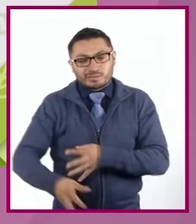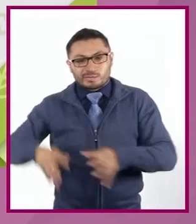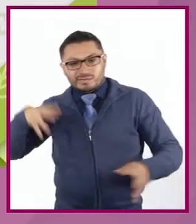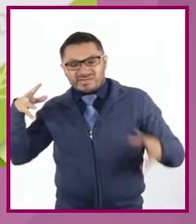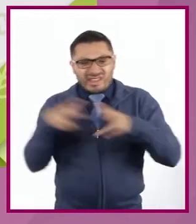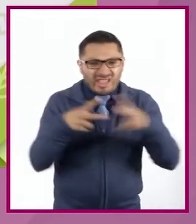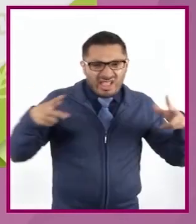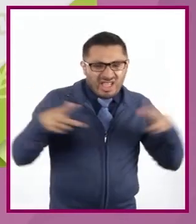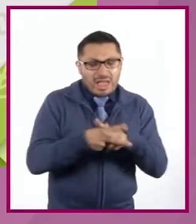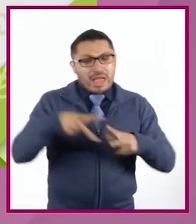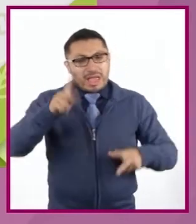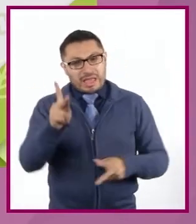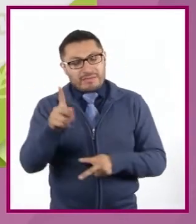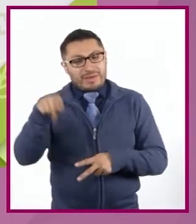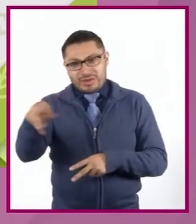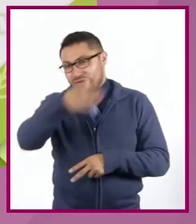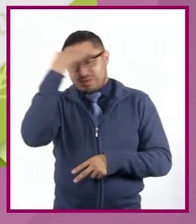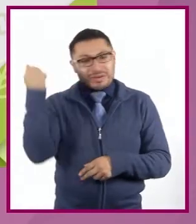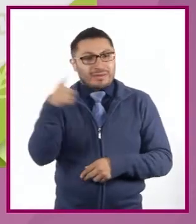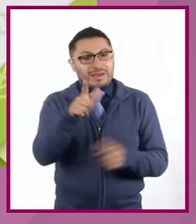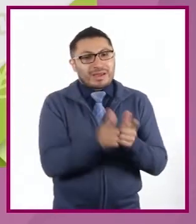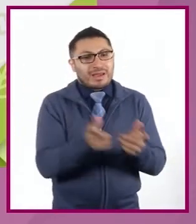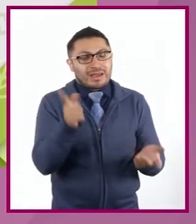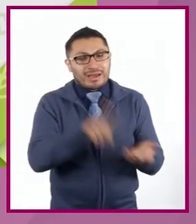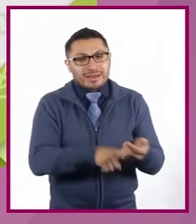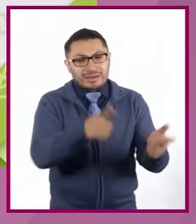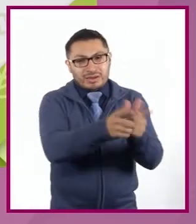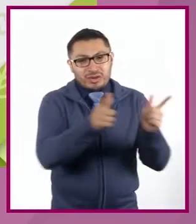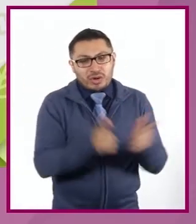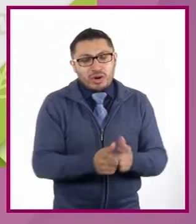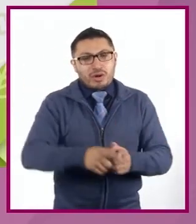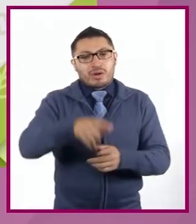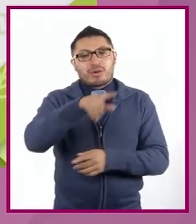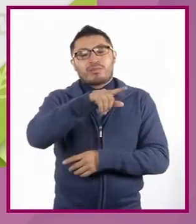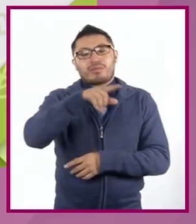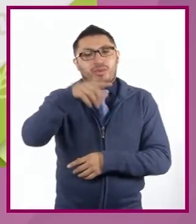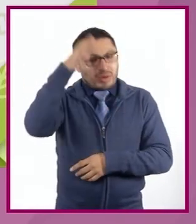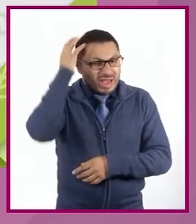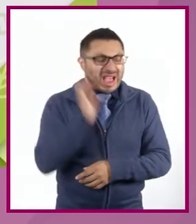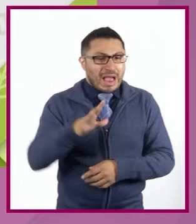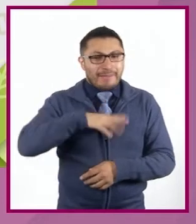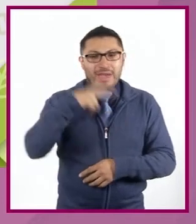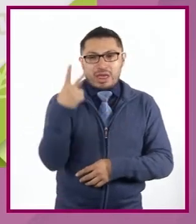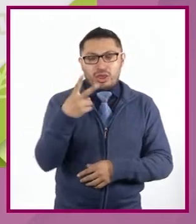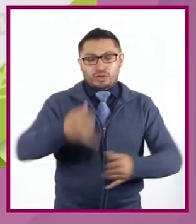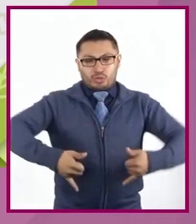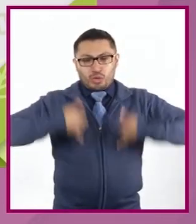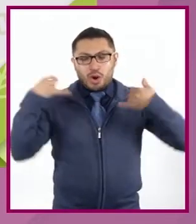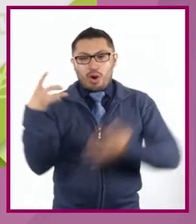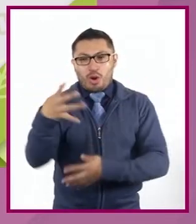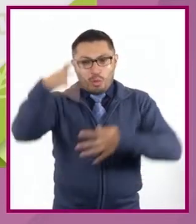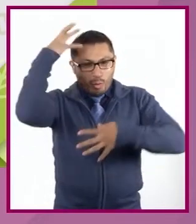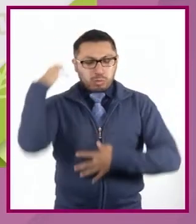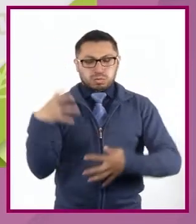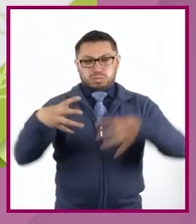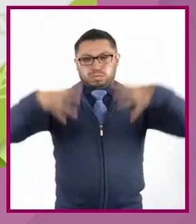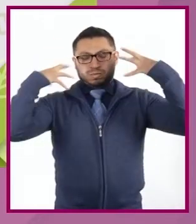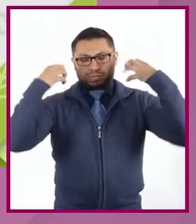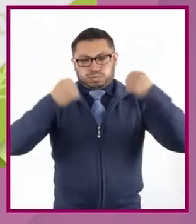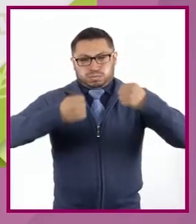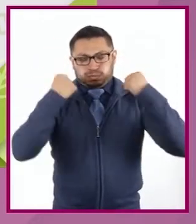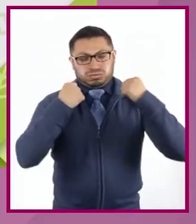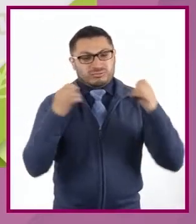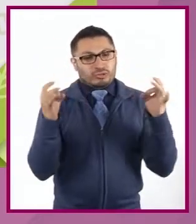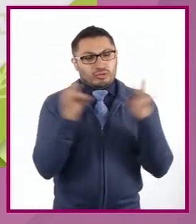lo que no contaban es que en el grupo de Seth viajaban 2 jóvenes leones grandes y fuertes que en un instante, con ayuda de las